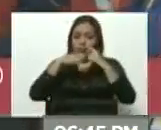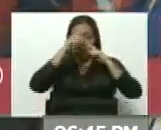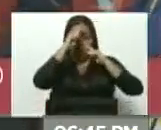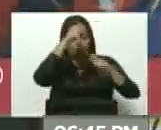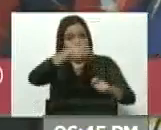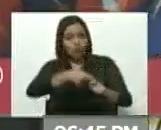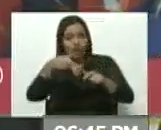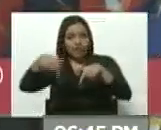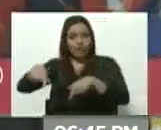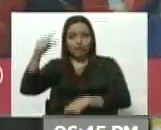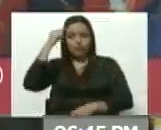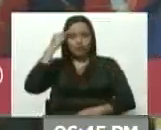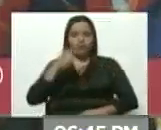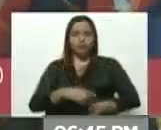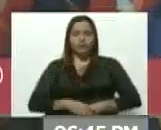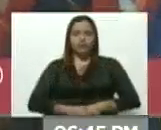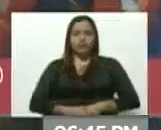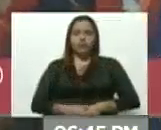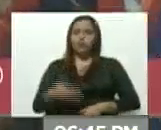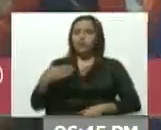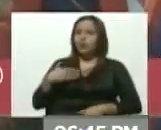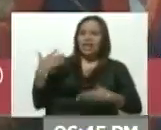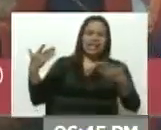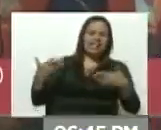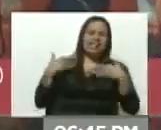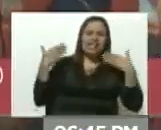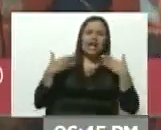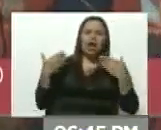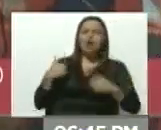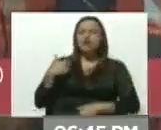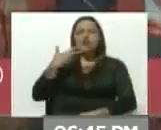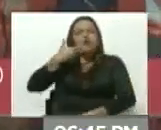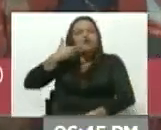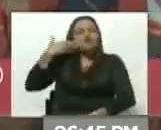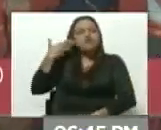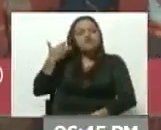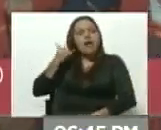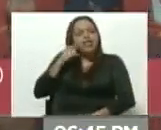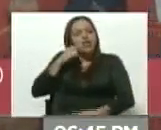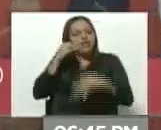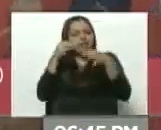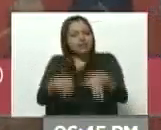hoy. Muy emocionante, un orgullo, la